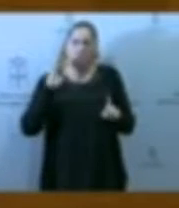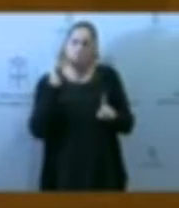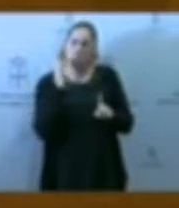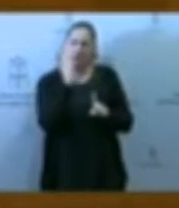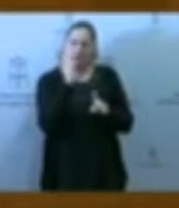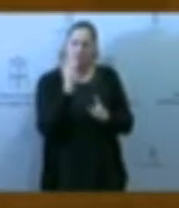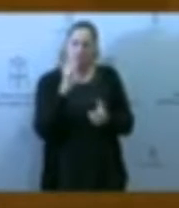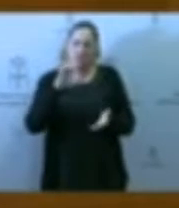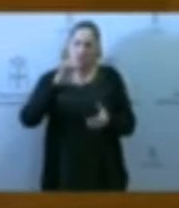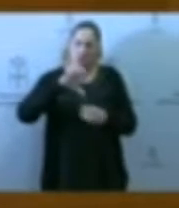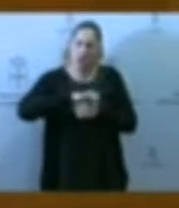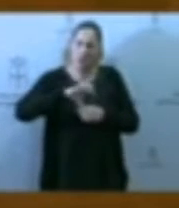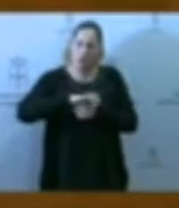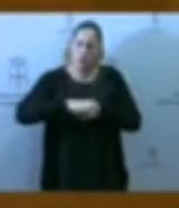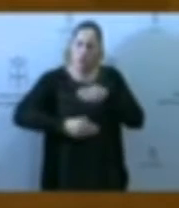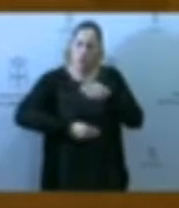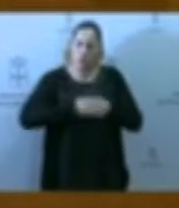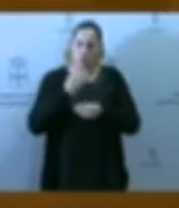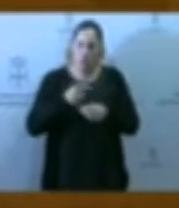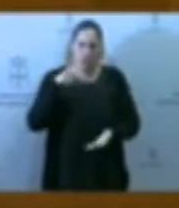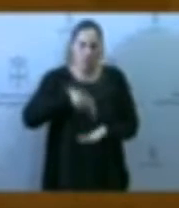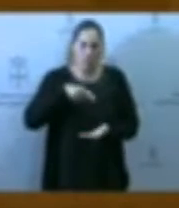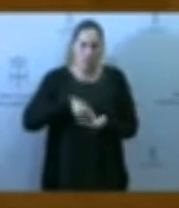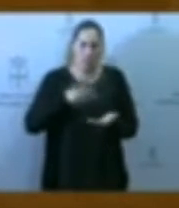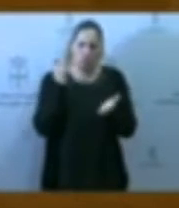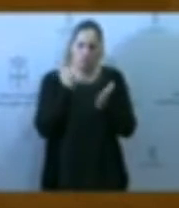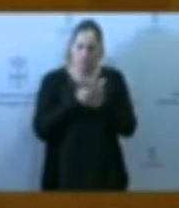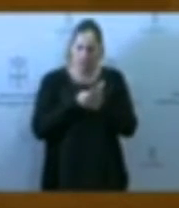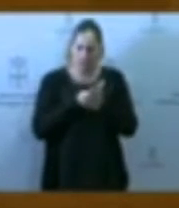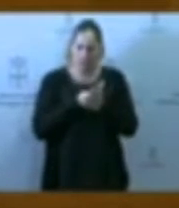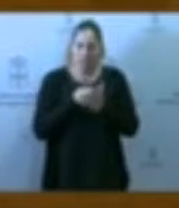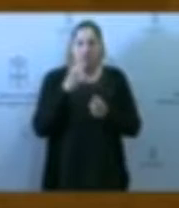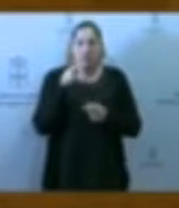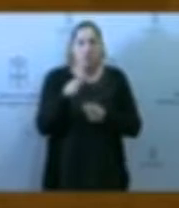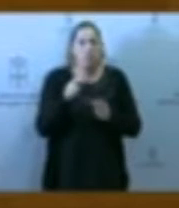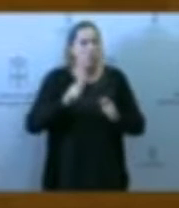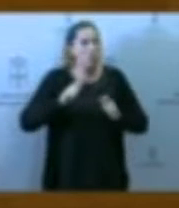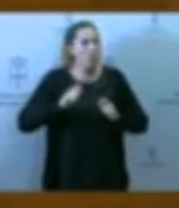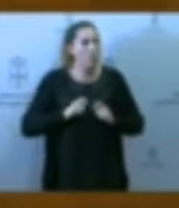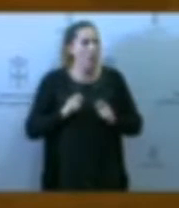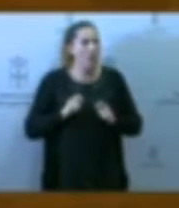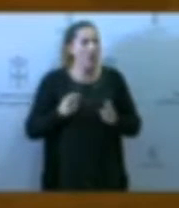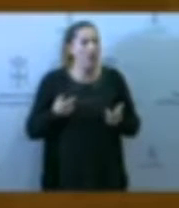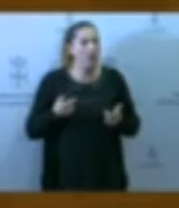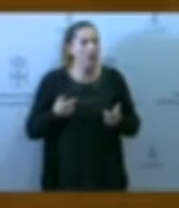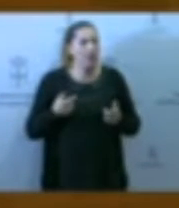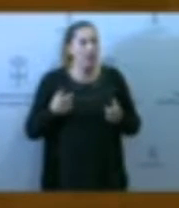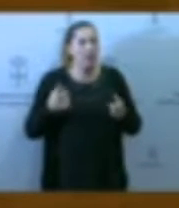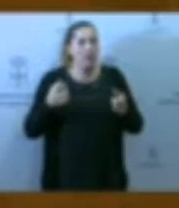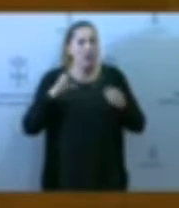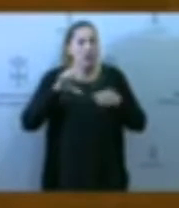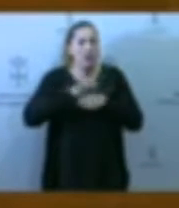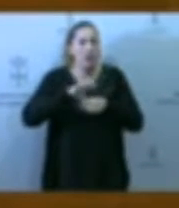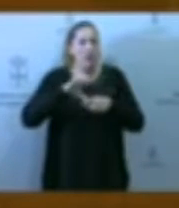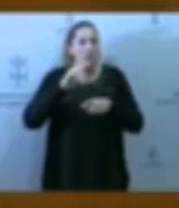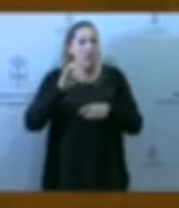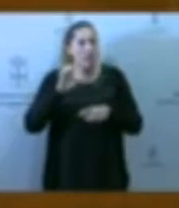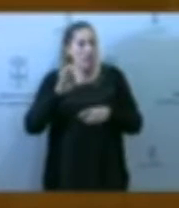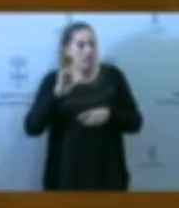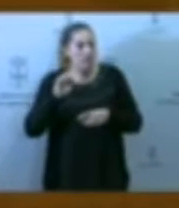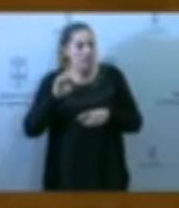¿no? La afirmación provocó de inmediato la disminución de ventas de vehículos diésel y, por lo tanto,